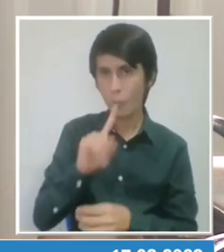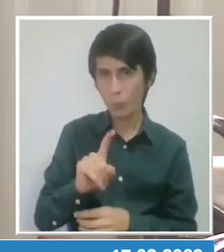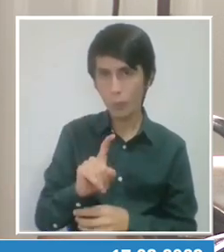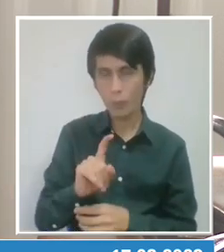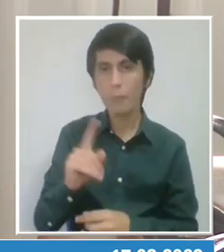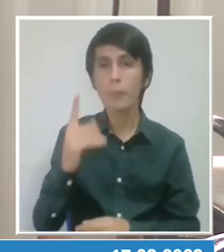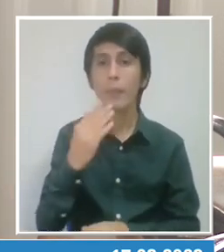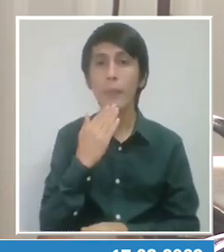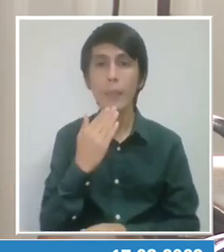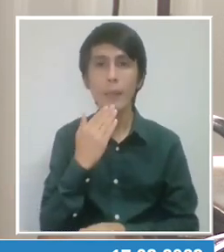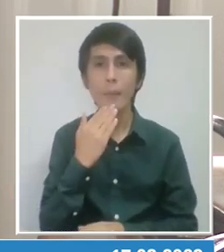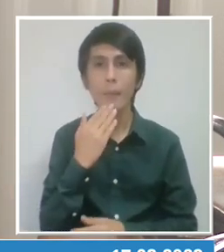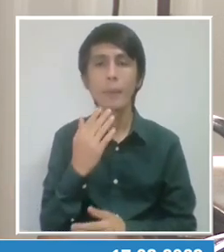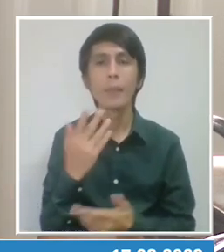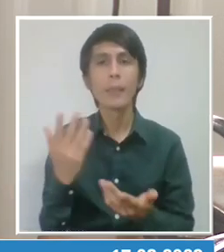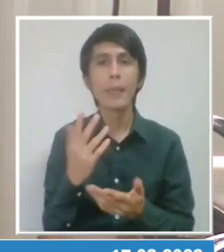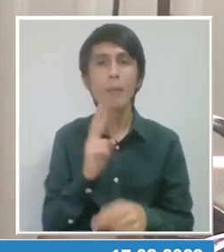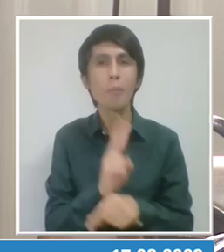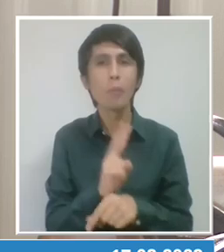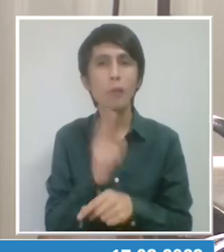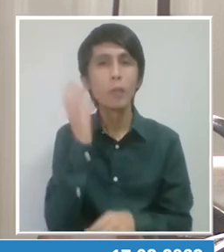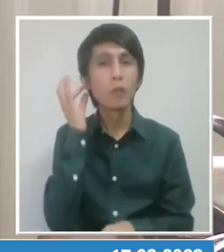a ideas que expresó la profesora Zúñiga.